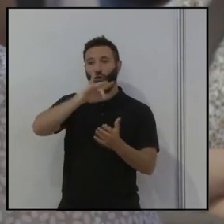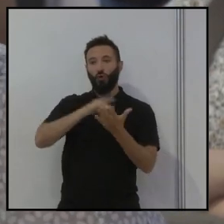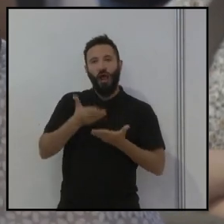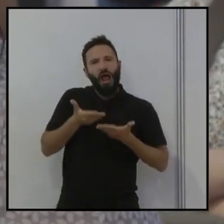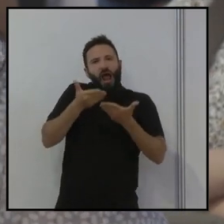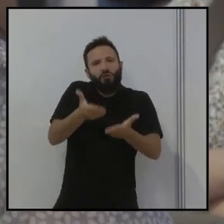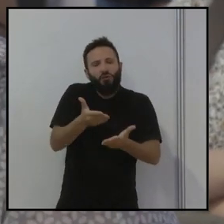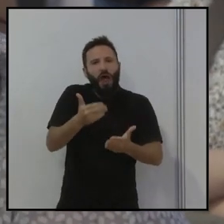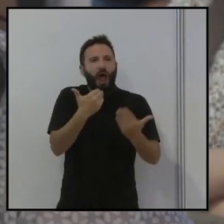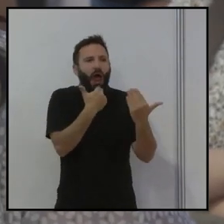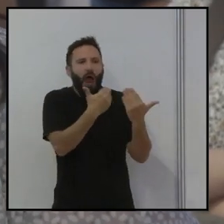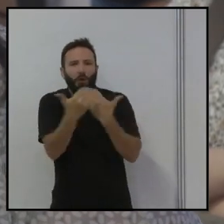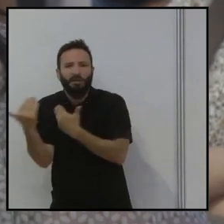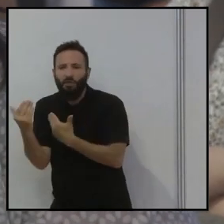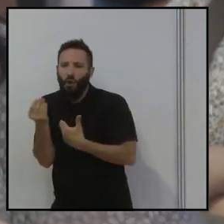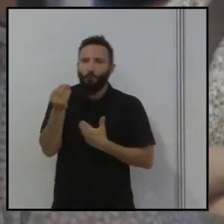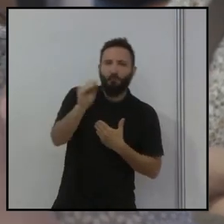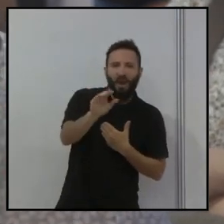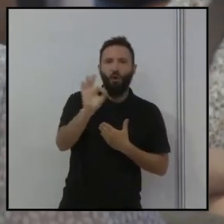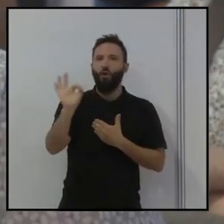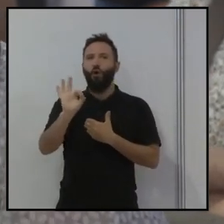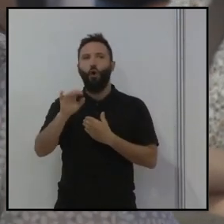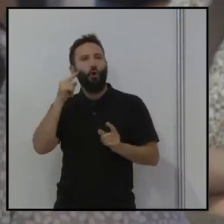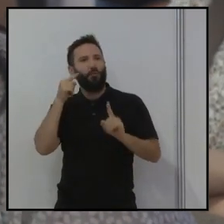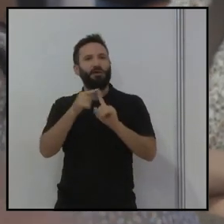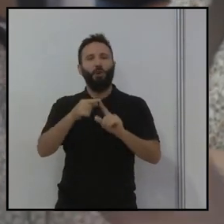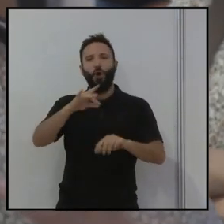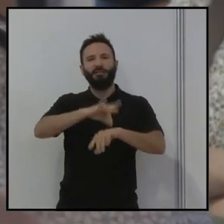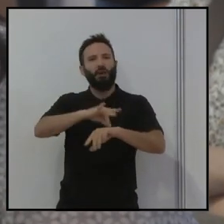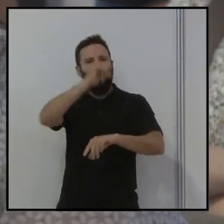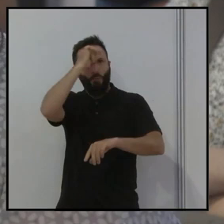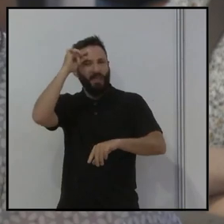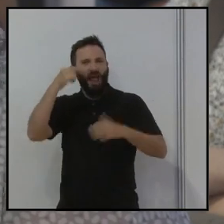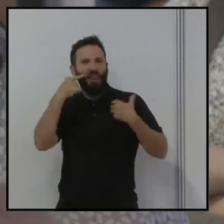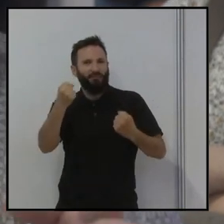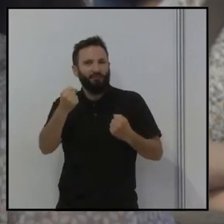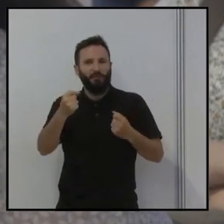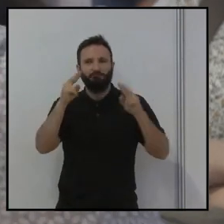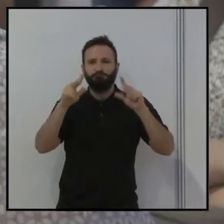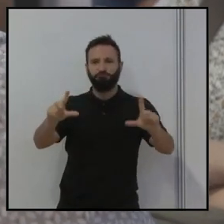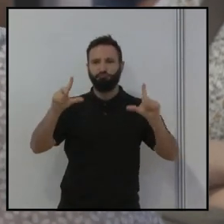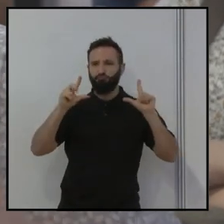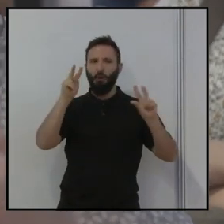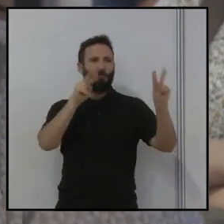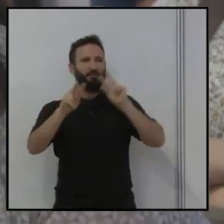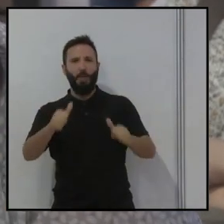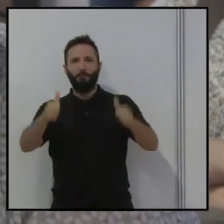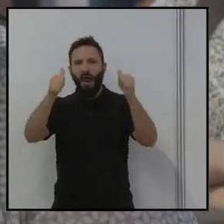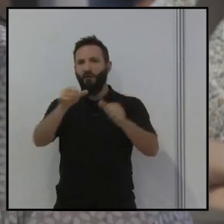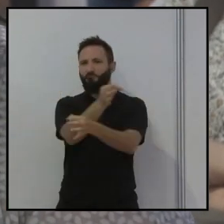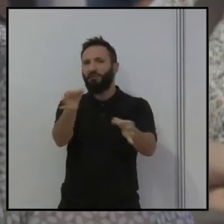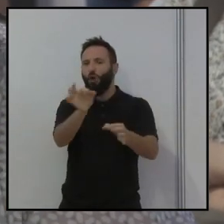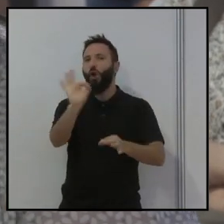aportando a la conversación, estamos ayudando a visibilizar la salud mental, los trastornos de salud mental de la manera correcta, o seguimos pecando